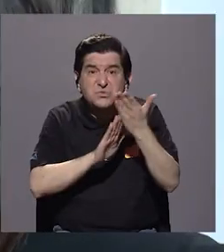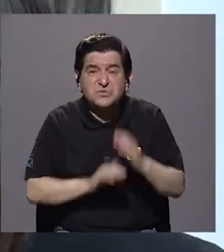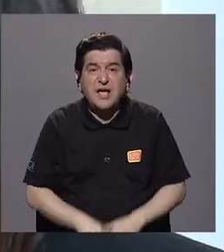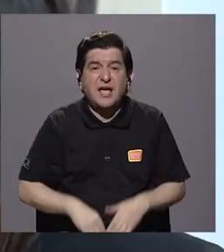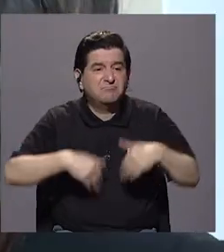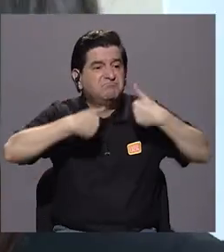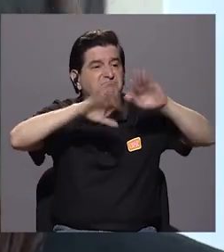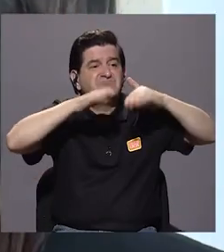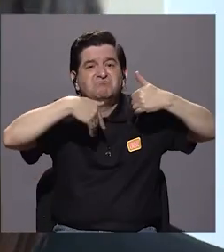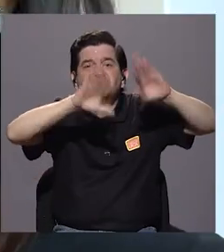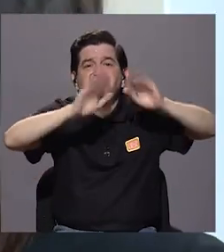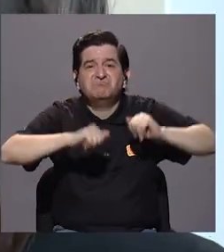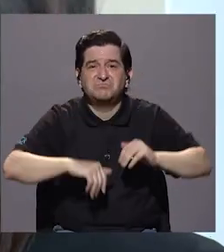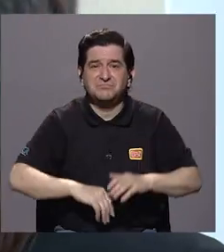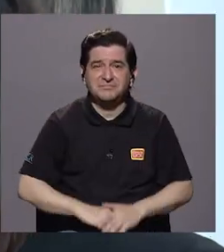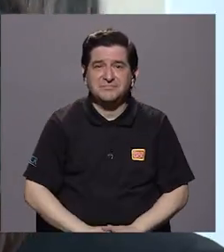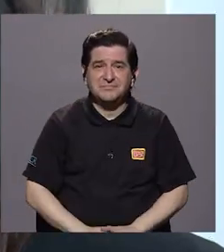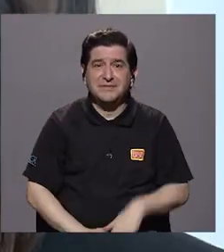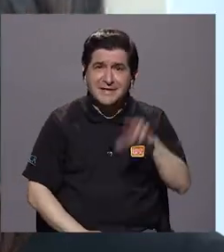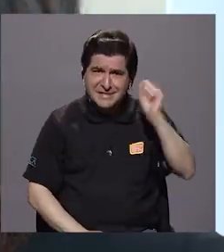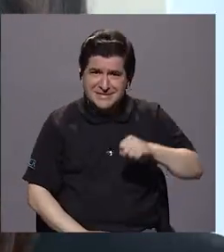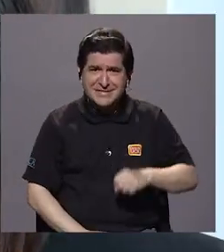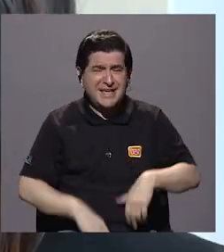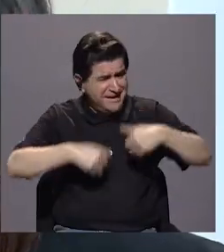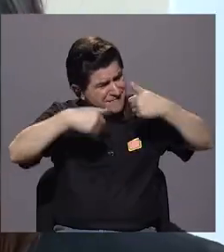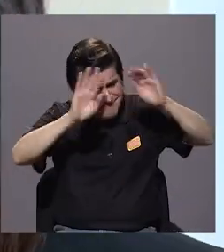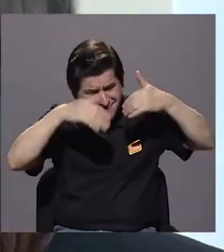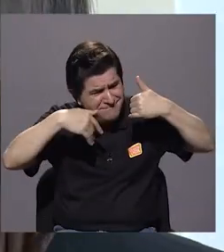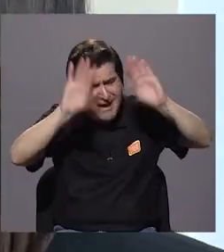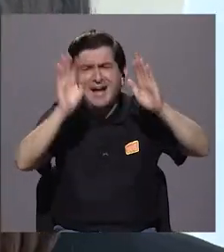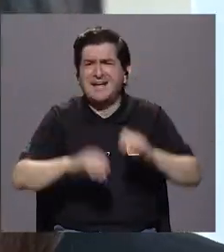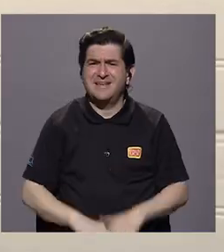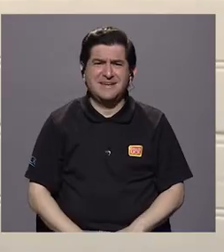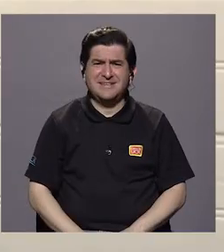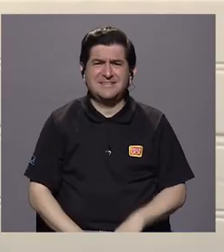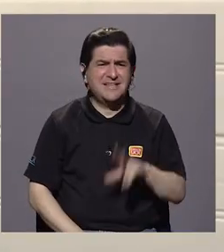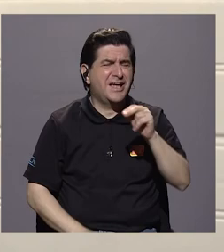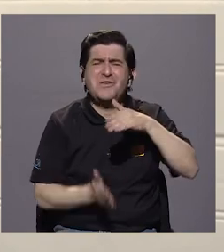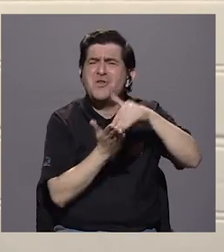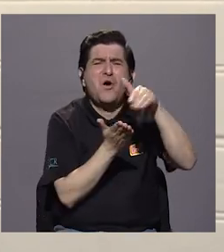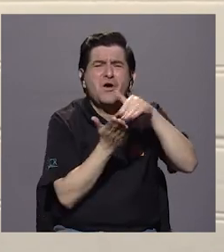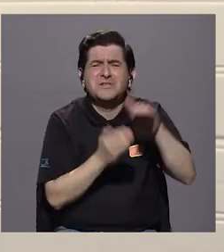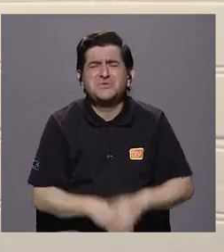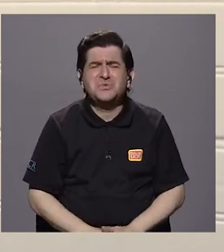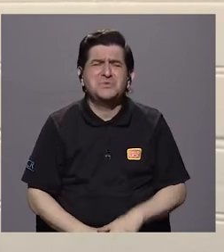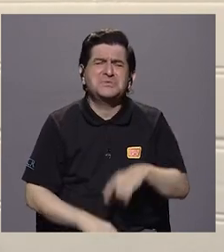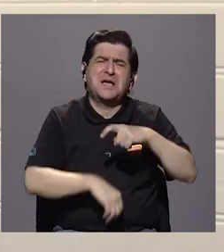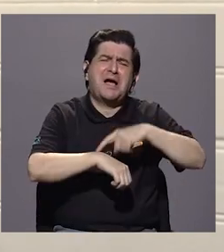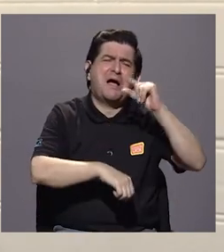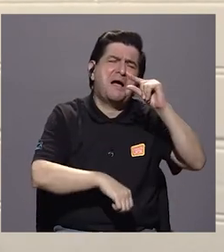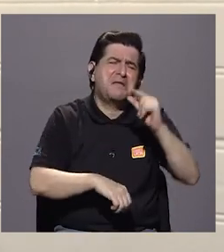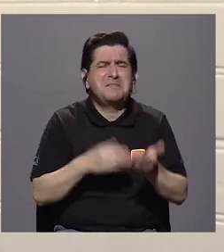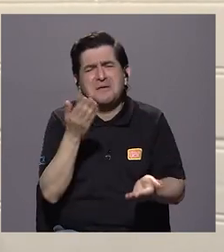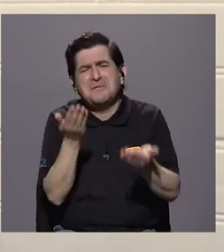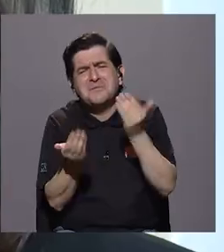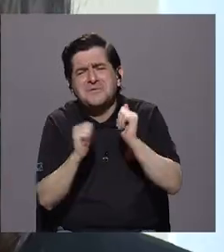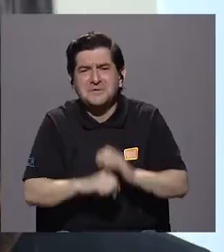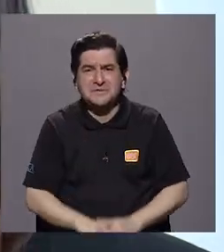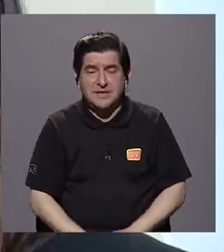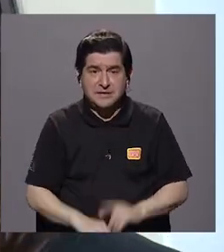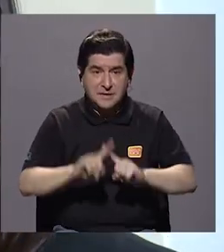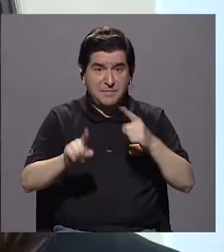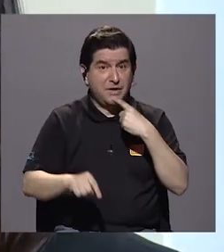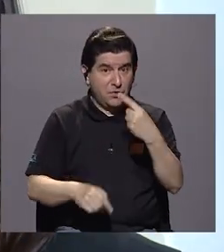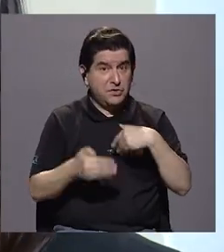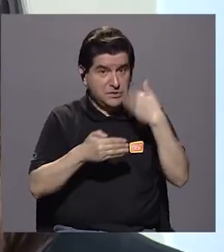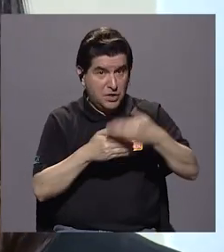jálate. Okay, aunque yo me muera, pero váyase. No esté con los pretextos de quedémonos un tiempo. Pero en el transcurso usted dice que duele. Ah,